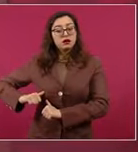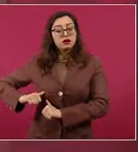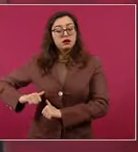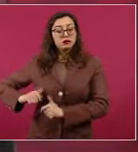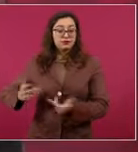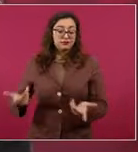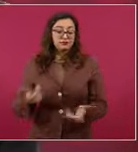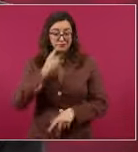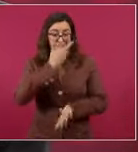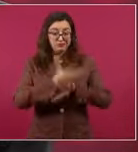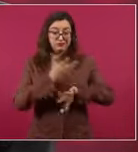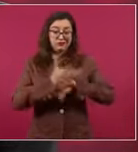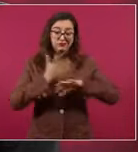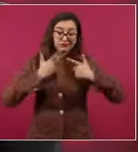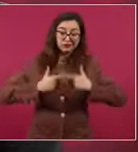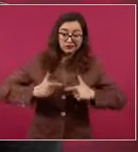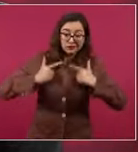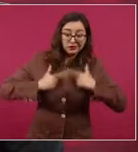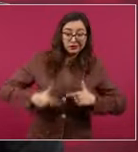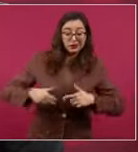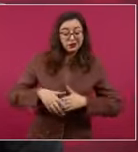agentes extranjeros